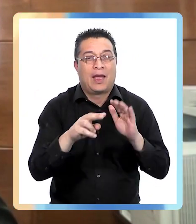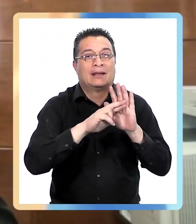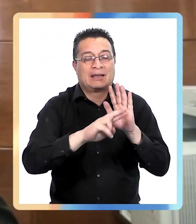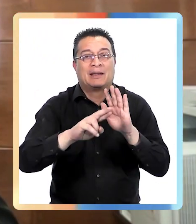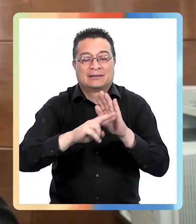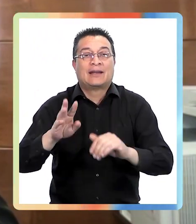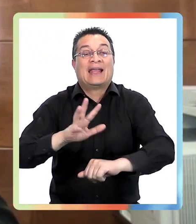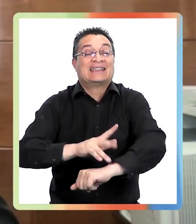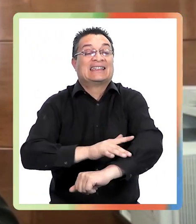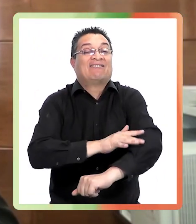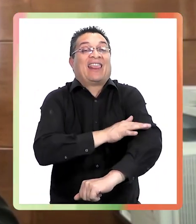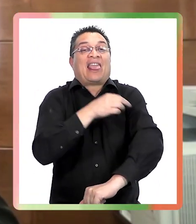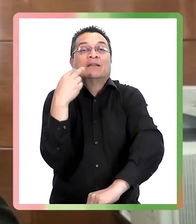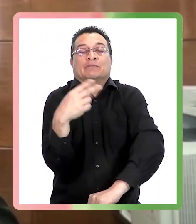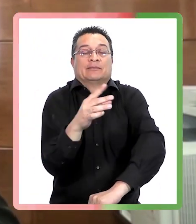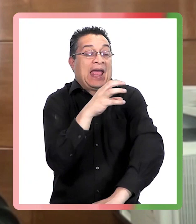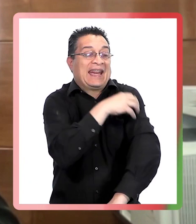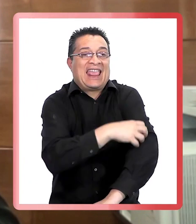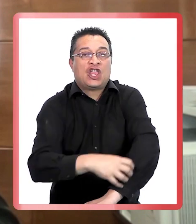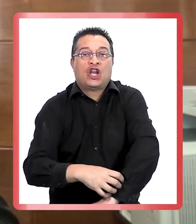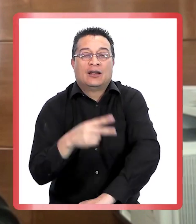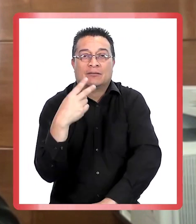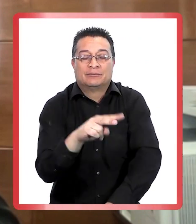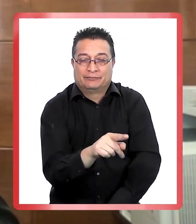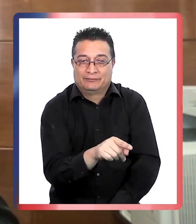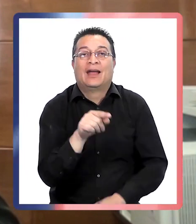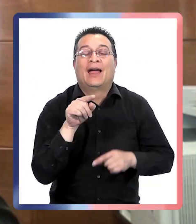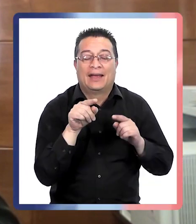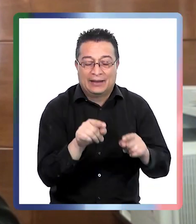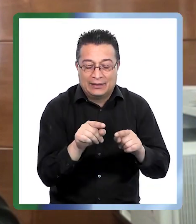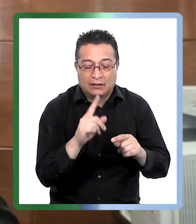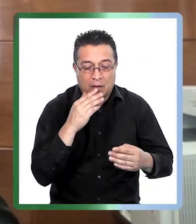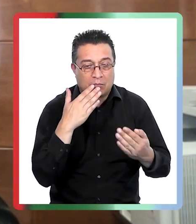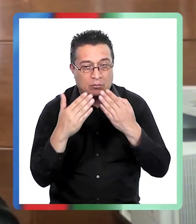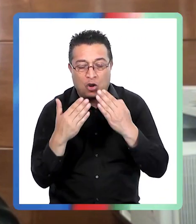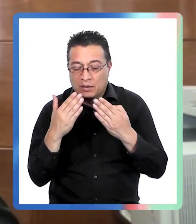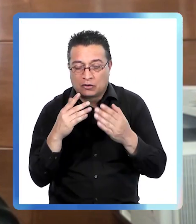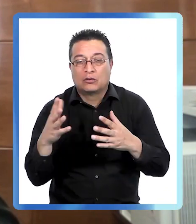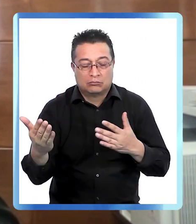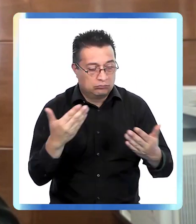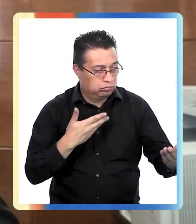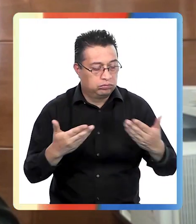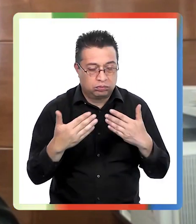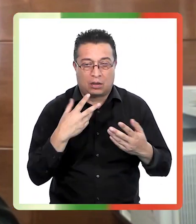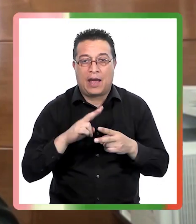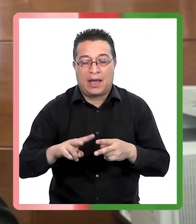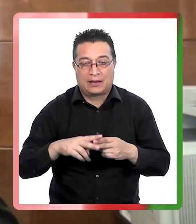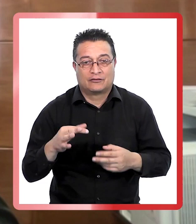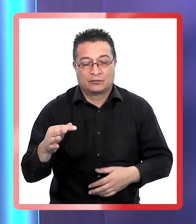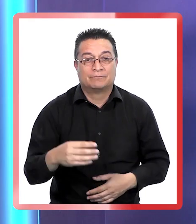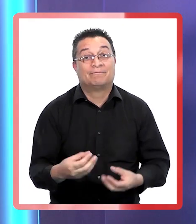representan sus sensibilidades regionales y que tienen que recoger también en cada parte de las conversaciones que